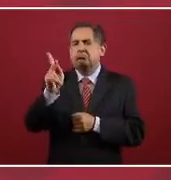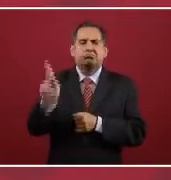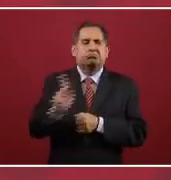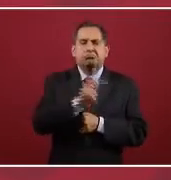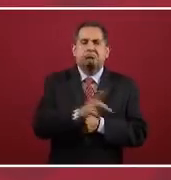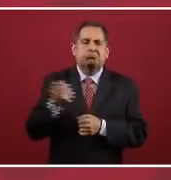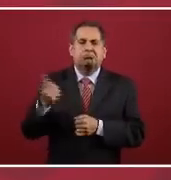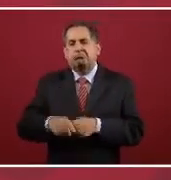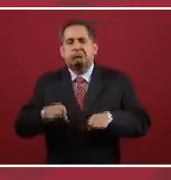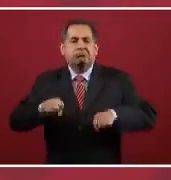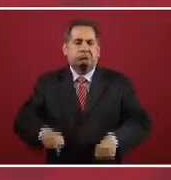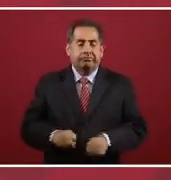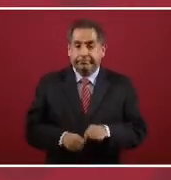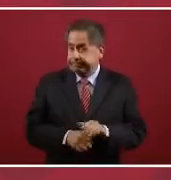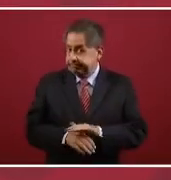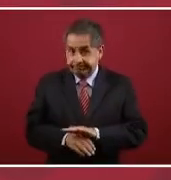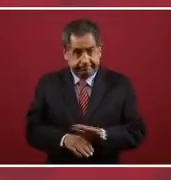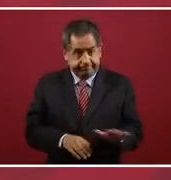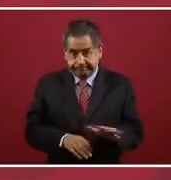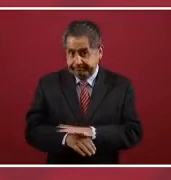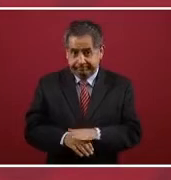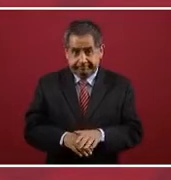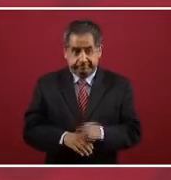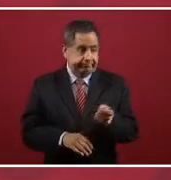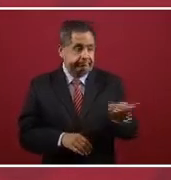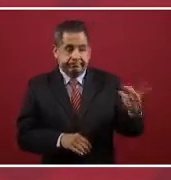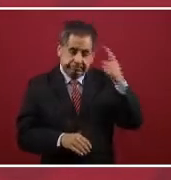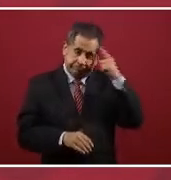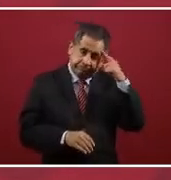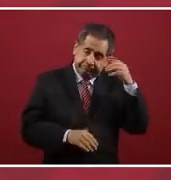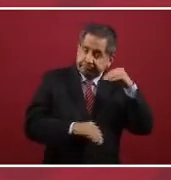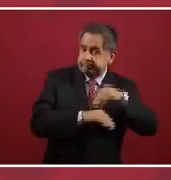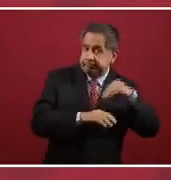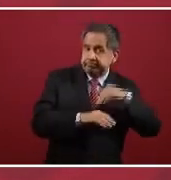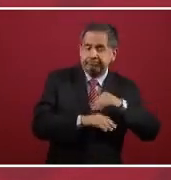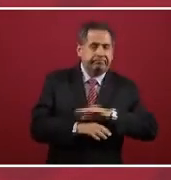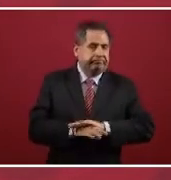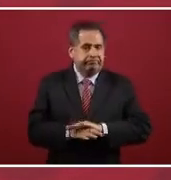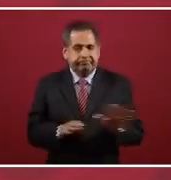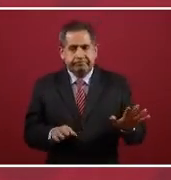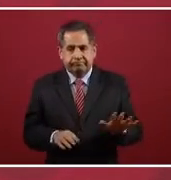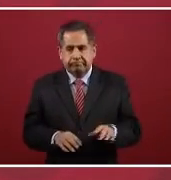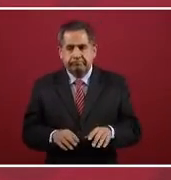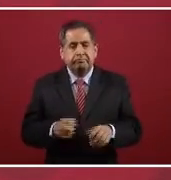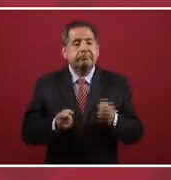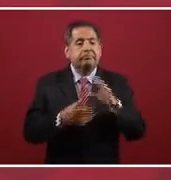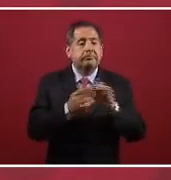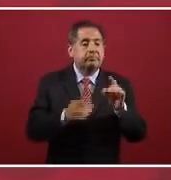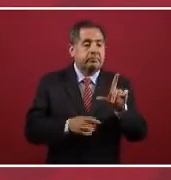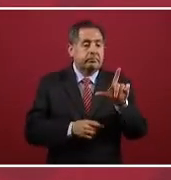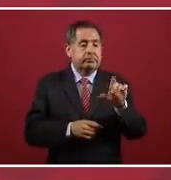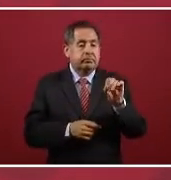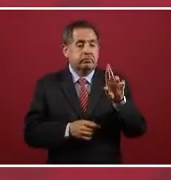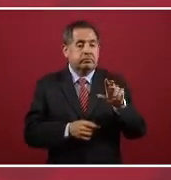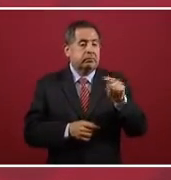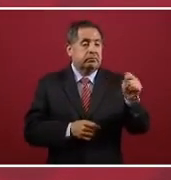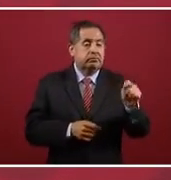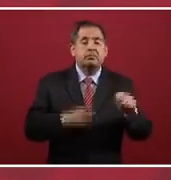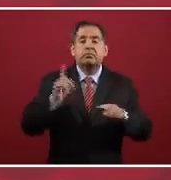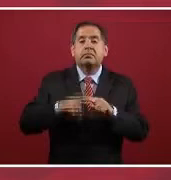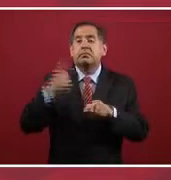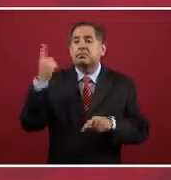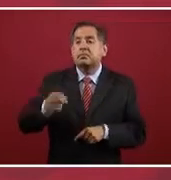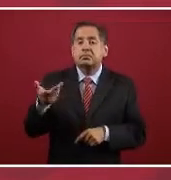los conservadores, no falta quienes dicen que Loret de Mola salió de Televisa porque